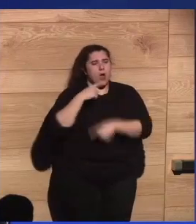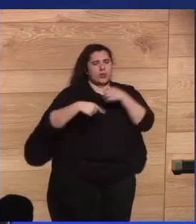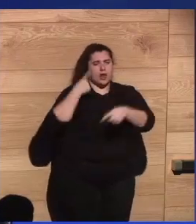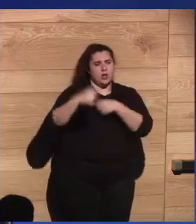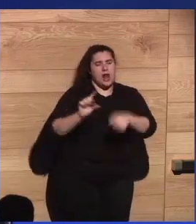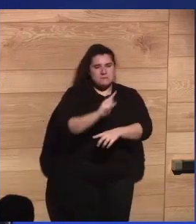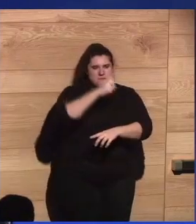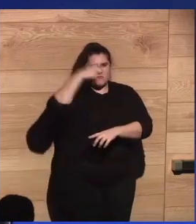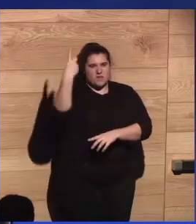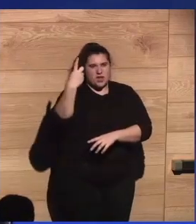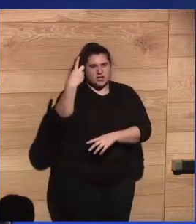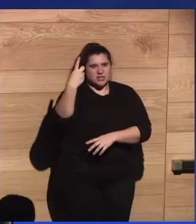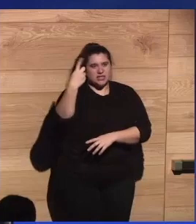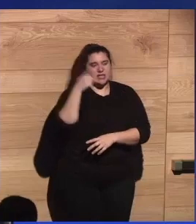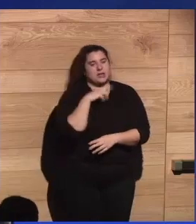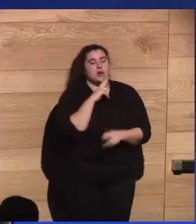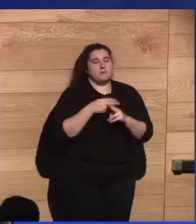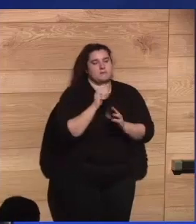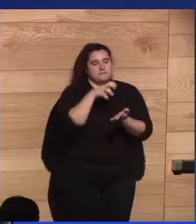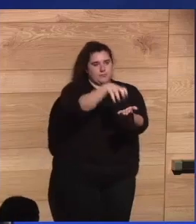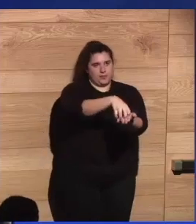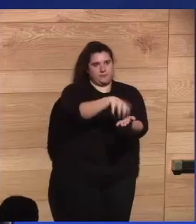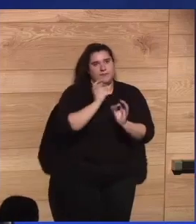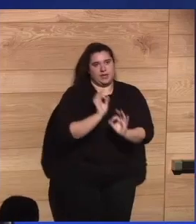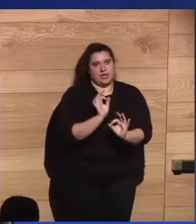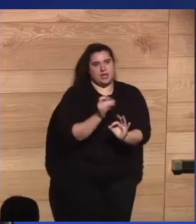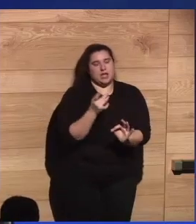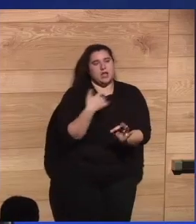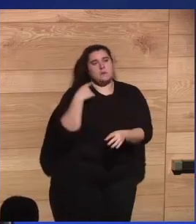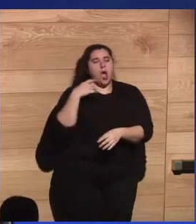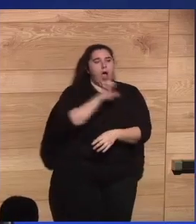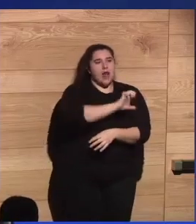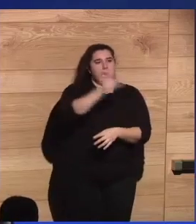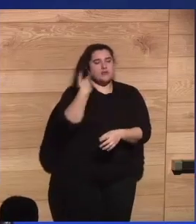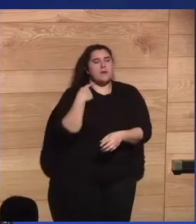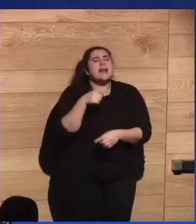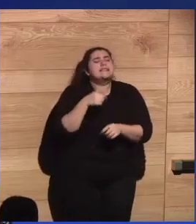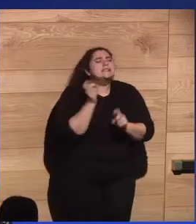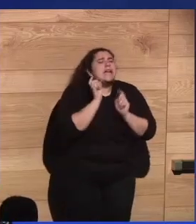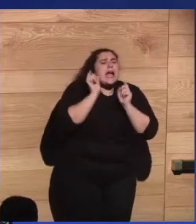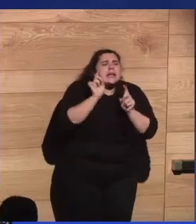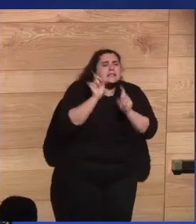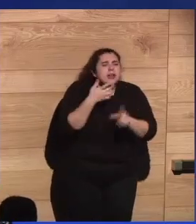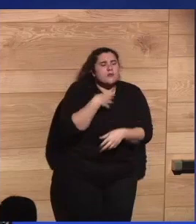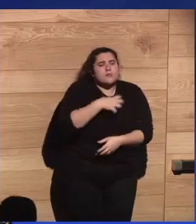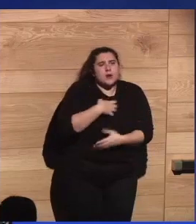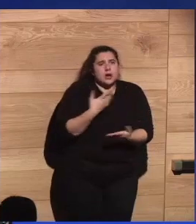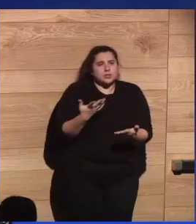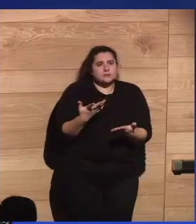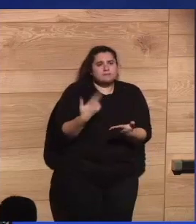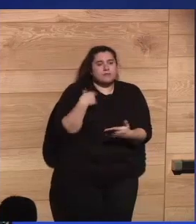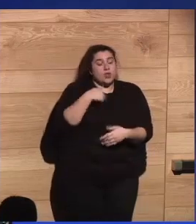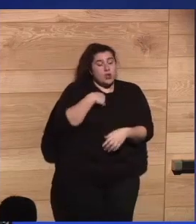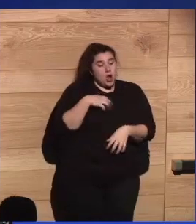conservadores, de ahí como el nombre conservatorio, lo dice, es de los más conservadores de Europa. Dice, no se lo pueden haber enseñado ahí, eso pertenece a la música popular. Dice, no,